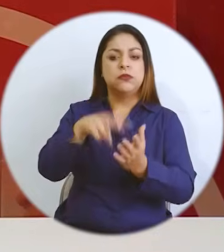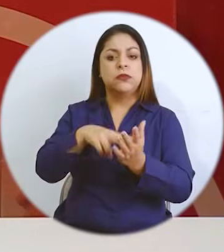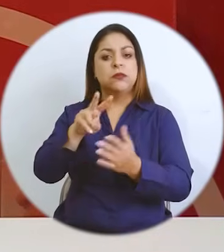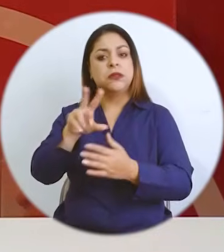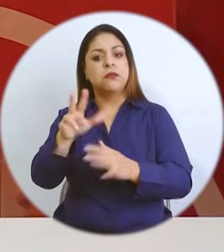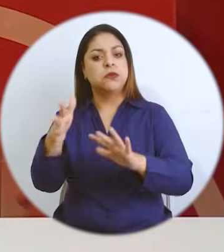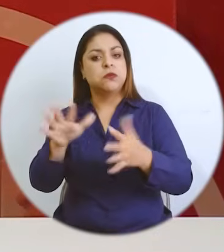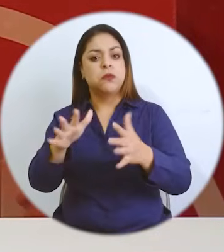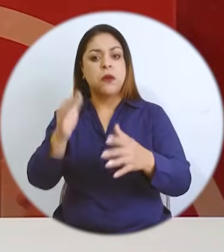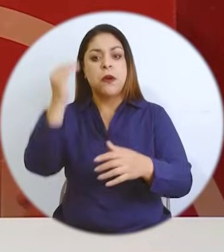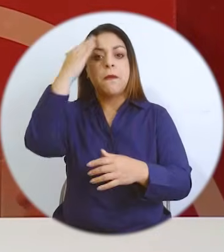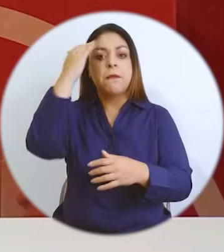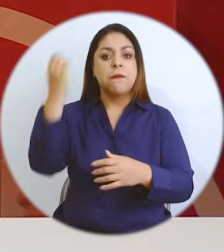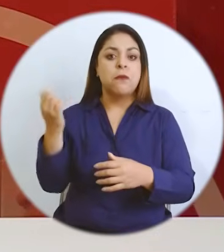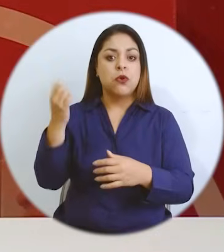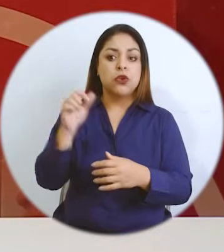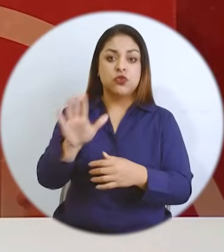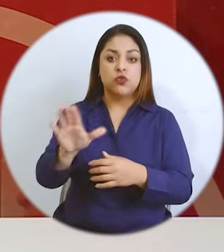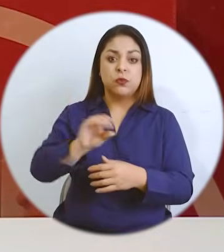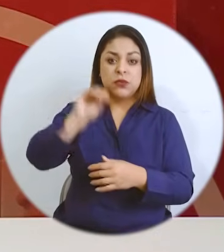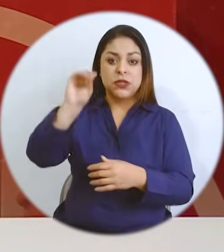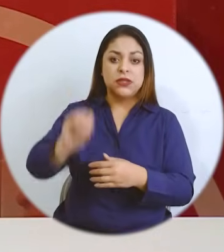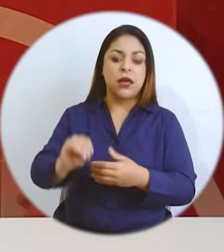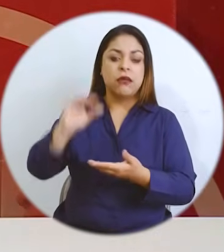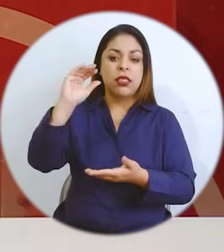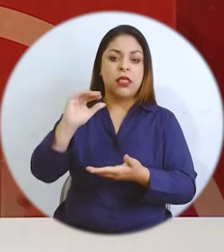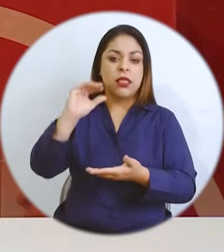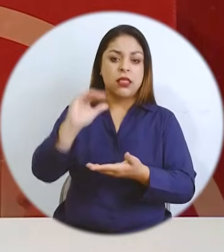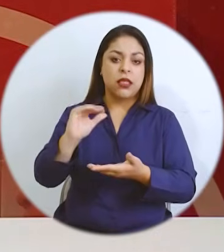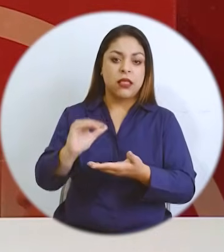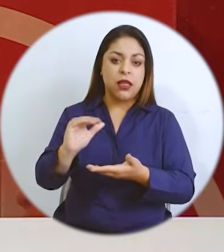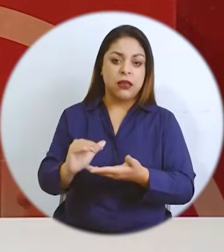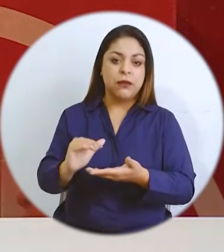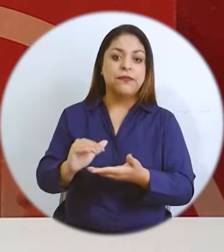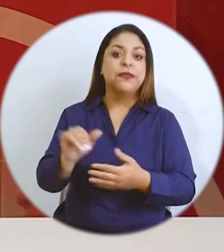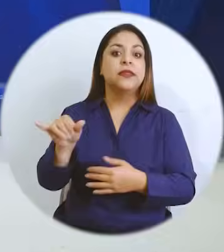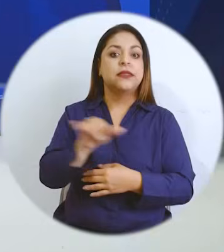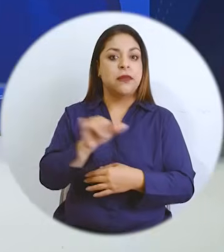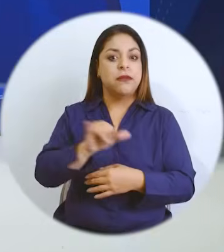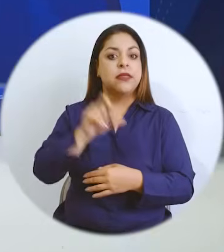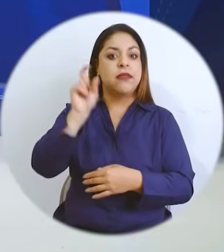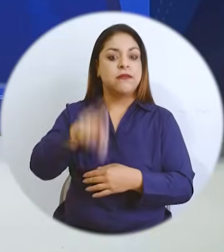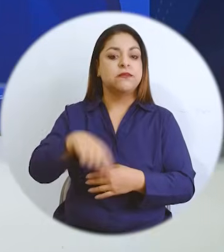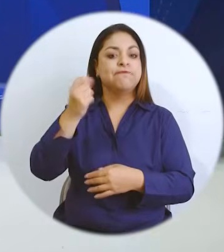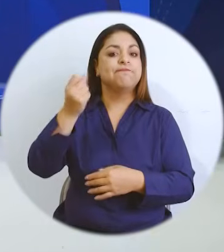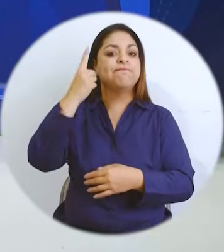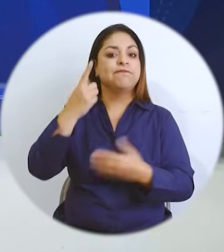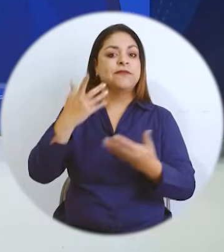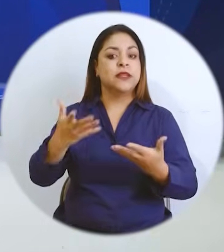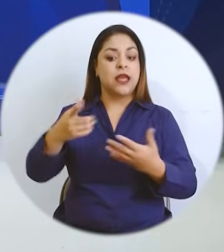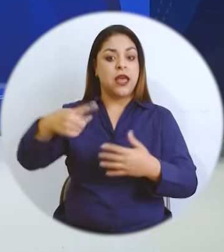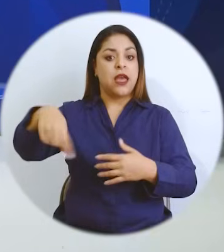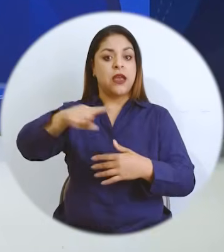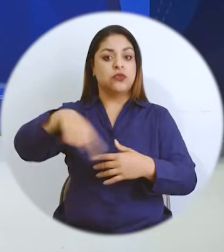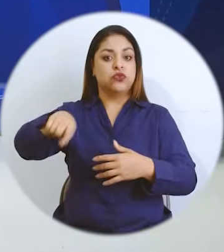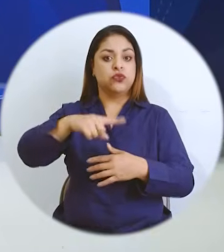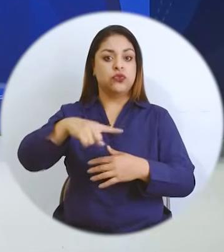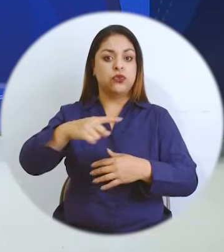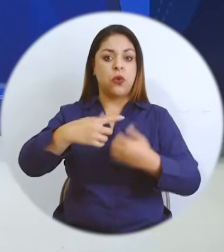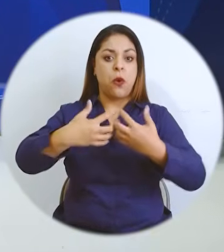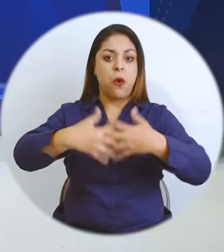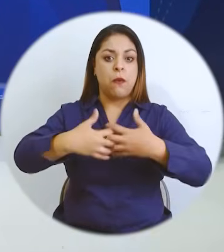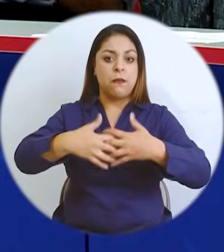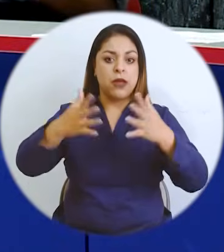casi un 9% su porcentaje de cobertura. Entonces también podemos entender que específicamente a estos entes operadores son los que más les ha